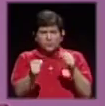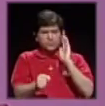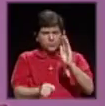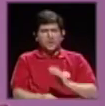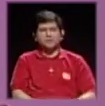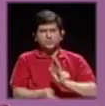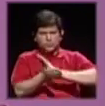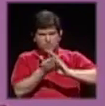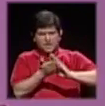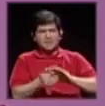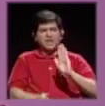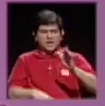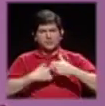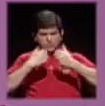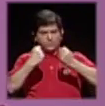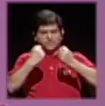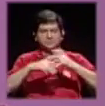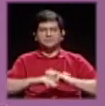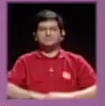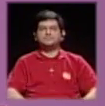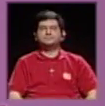dignidad y romper con su fortaleza, ¿no?